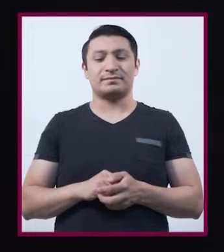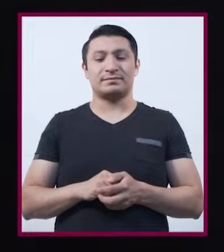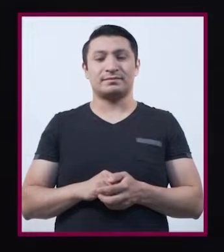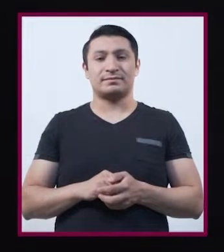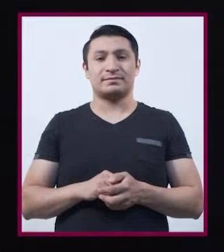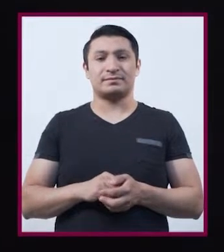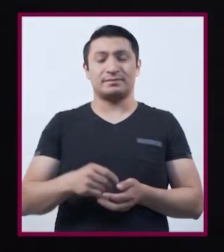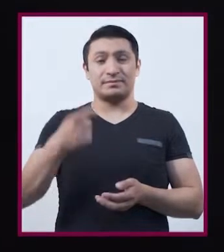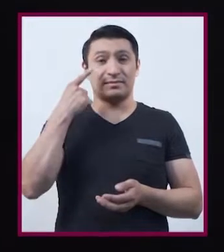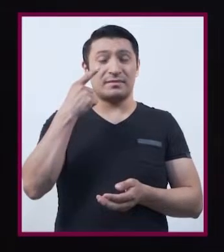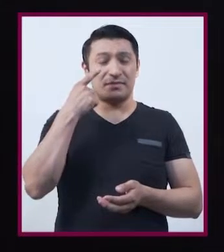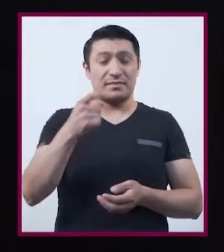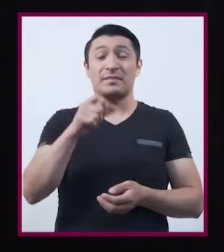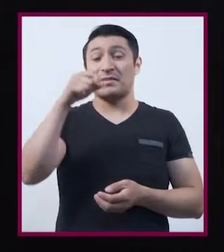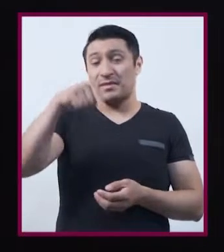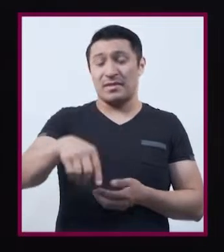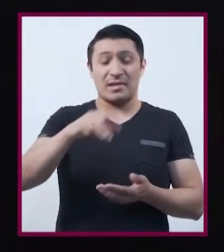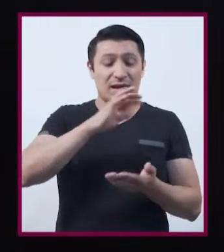Sí, en efecto,